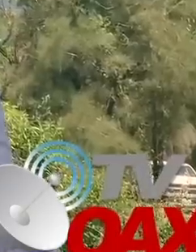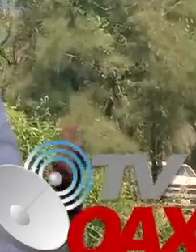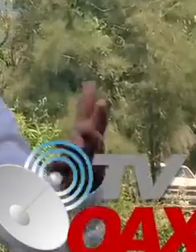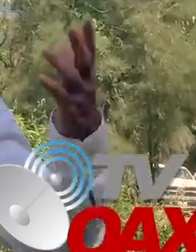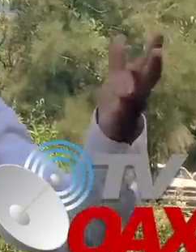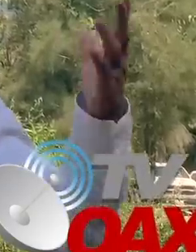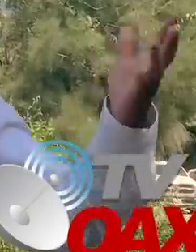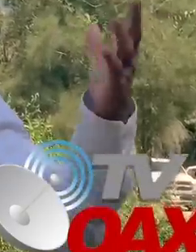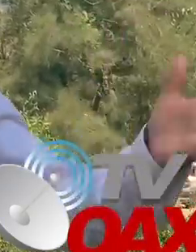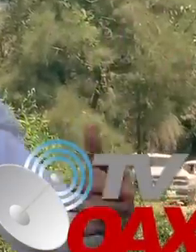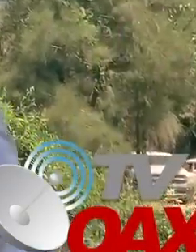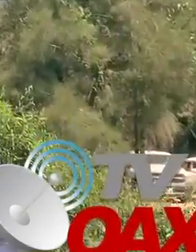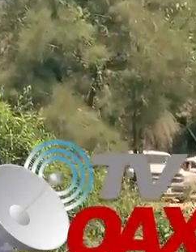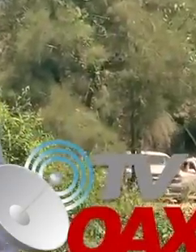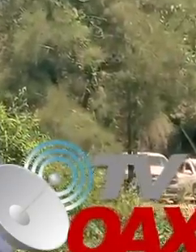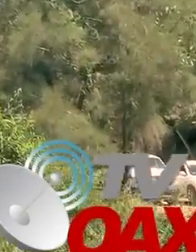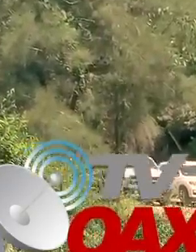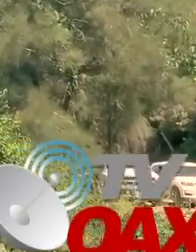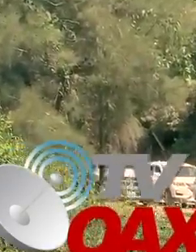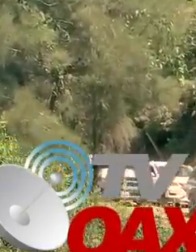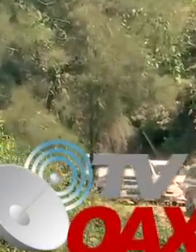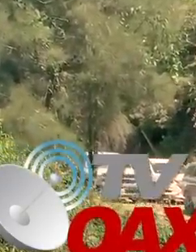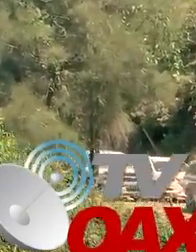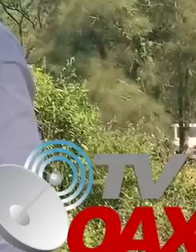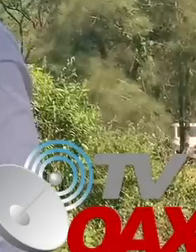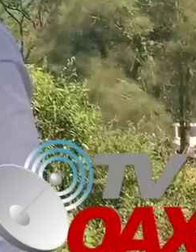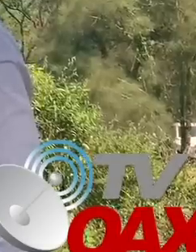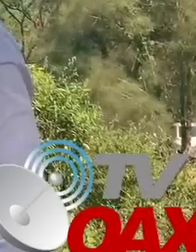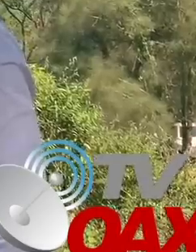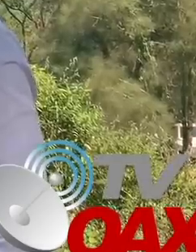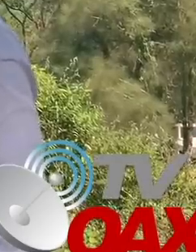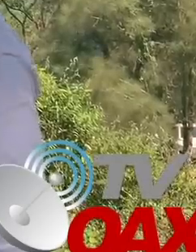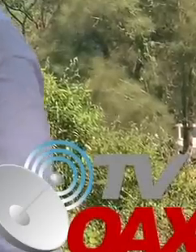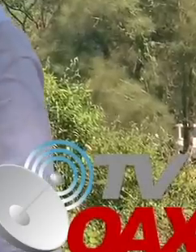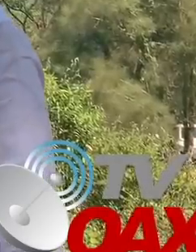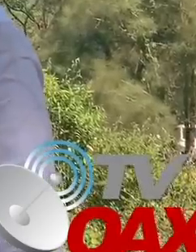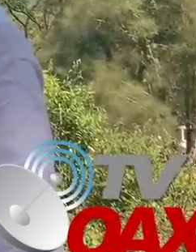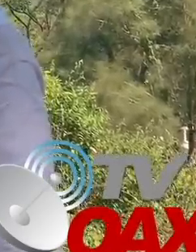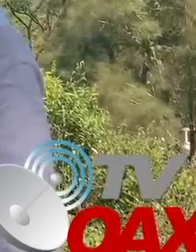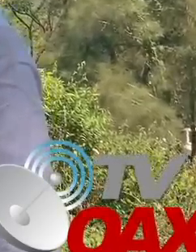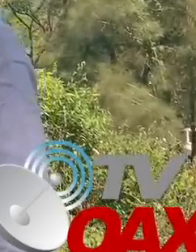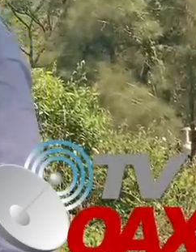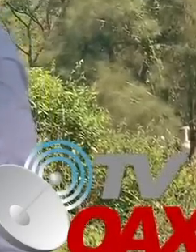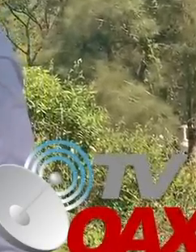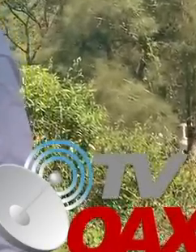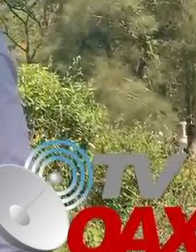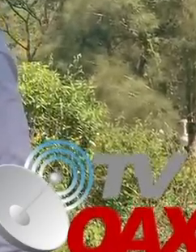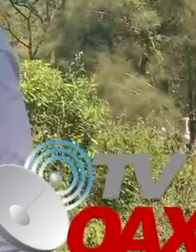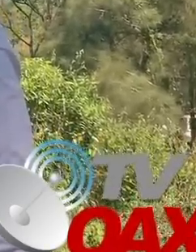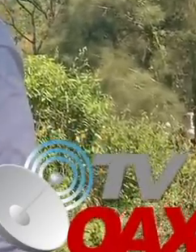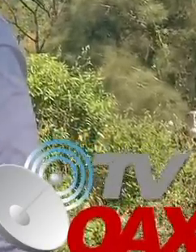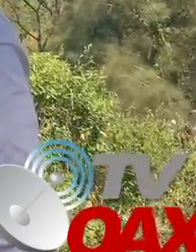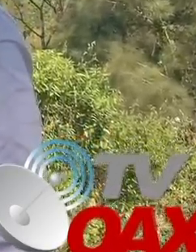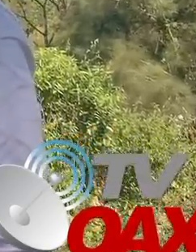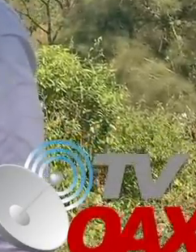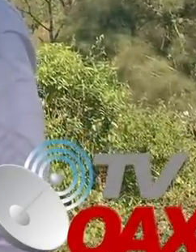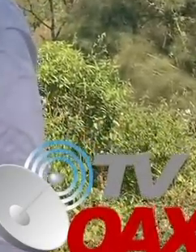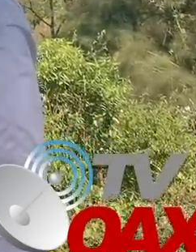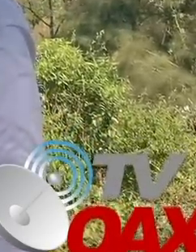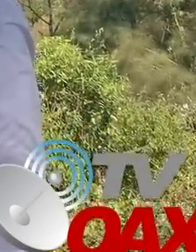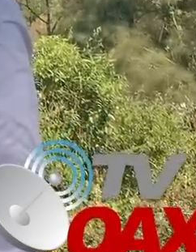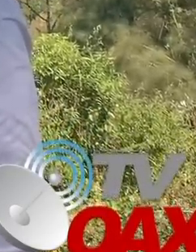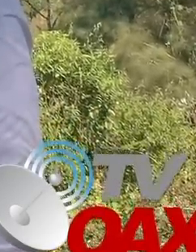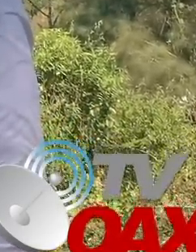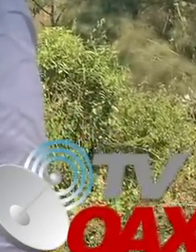Esto es un gran acierto del presidente Andrés Manuel López Obrador, ya que con valor y ánimo